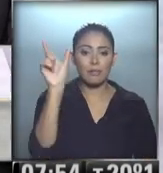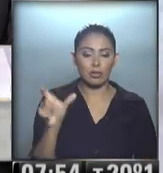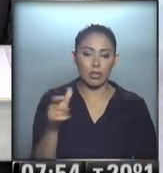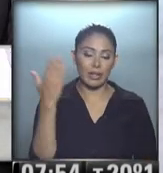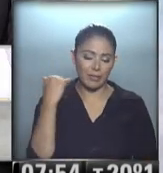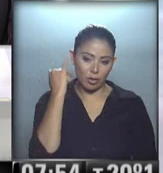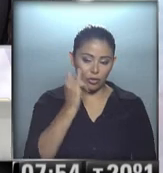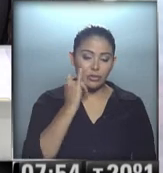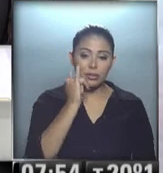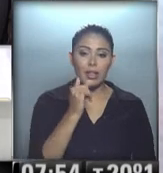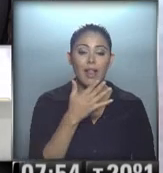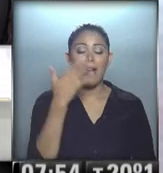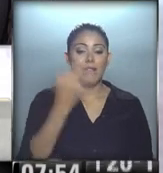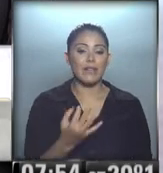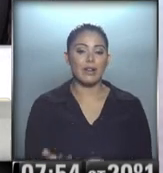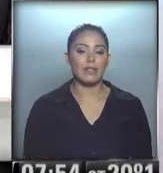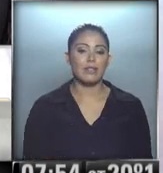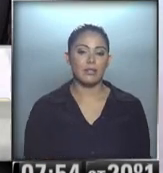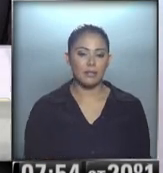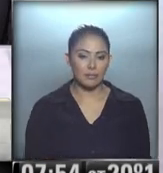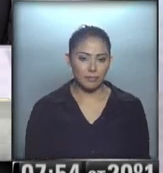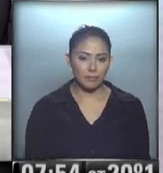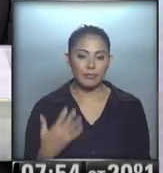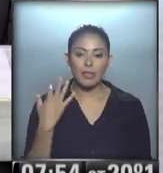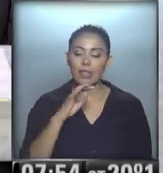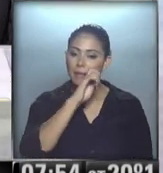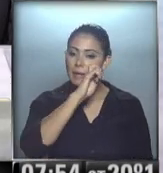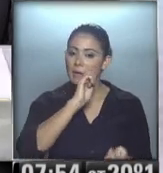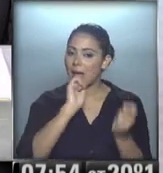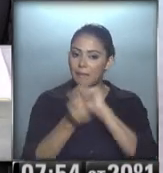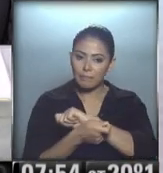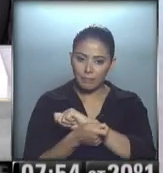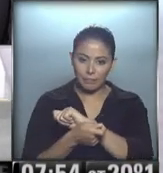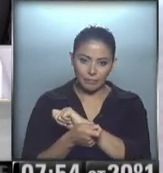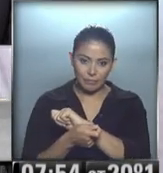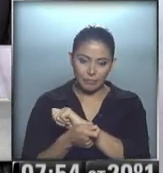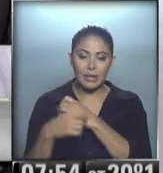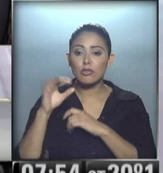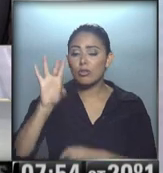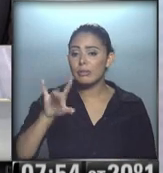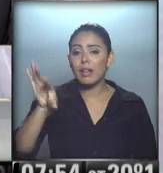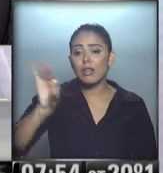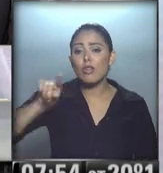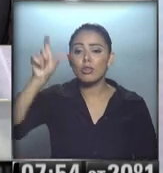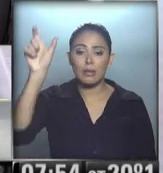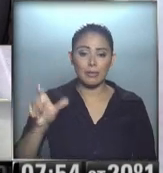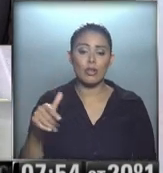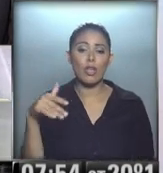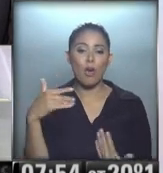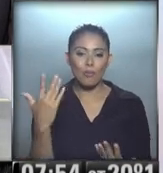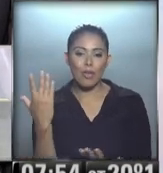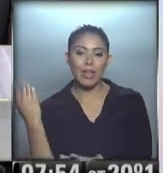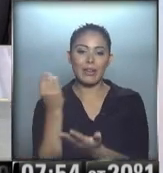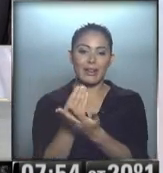mencionamos, la verdad que evidentemente hay que corregir ese rumbo y simplemente designar a otro que pueda llevar adelante